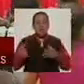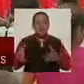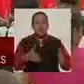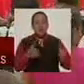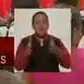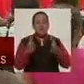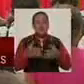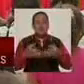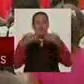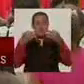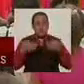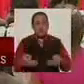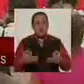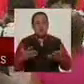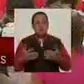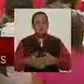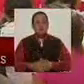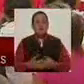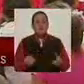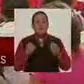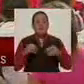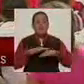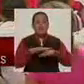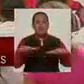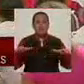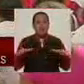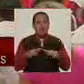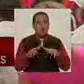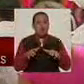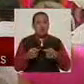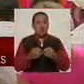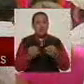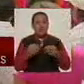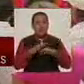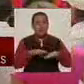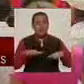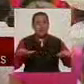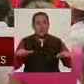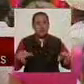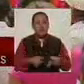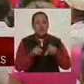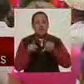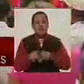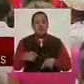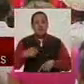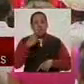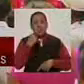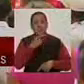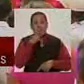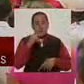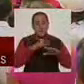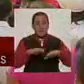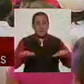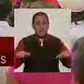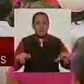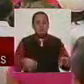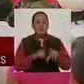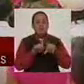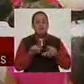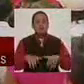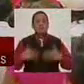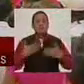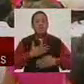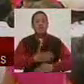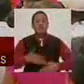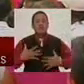correcto para que todos, sobre todo nuestros niños y nuestras niñas, puedan gozar de una